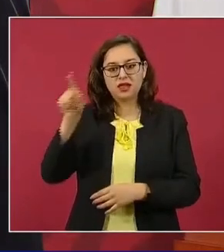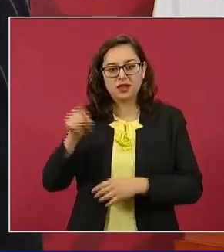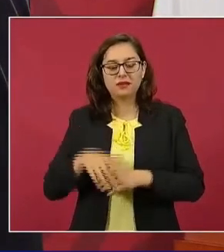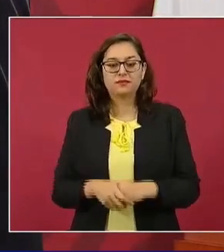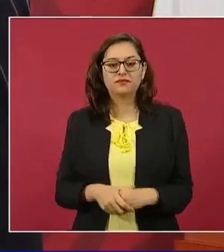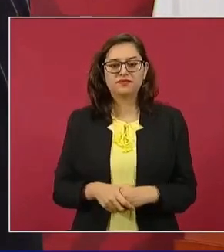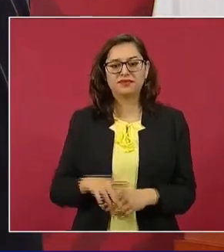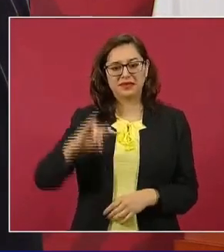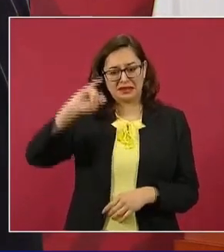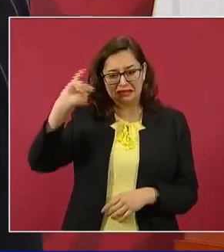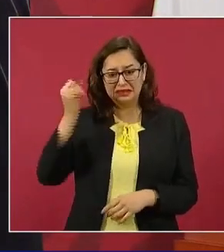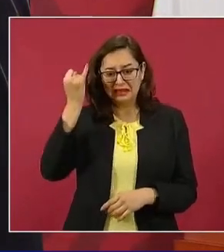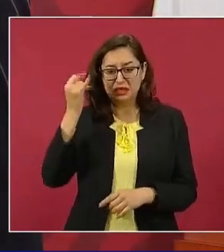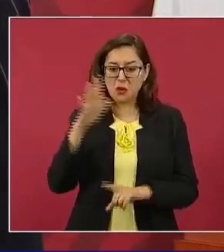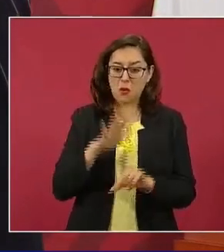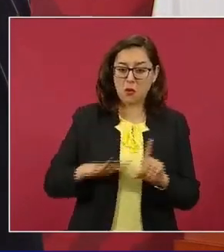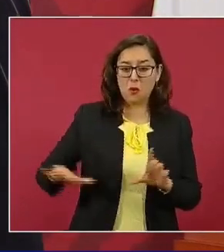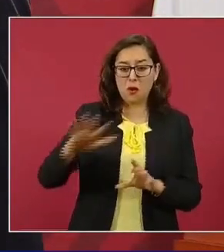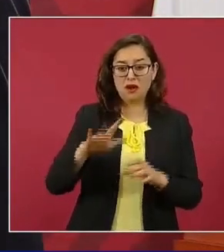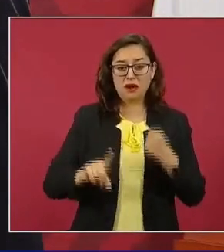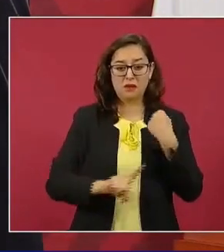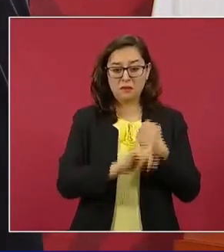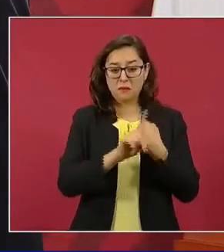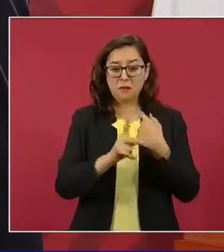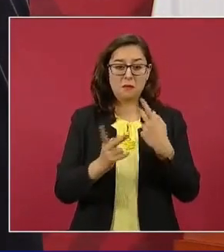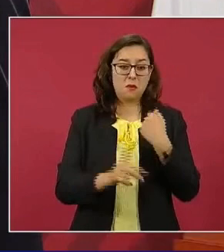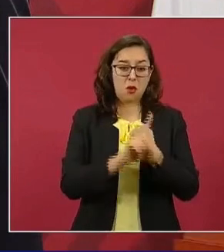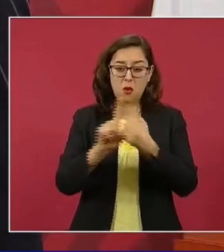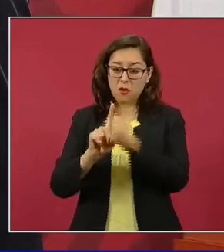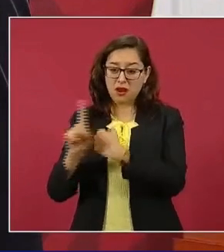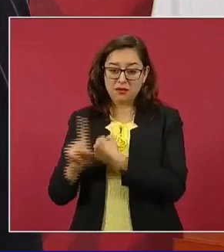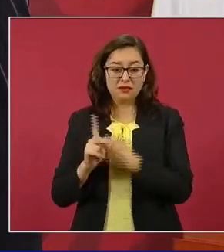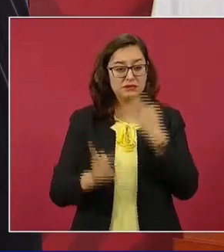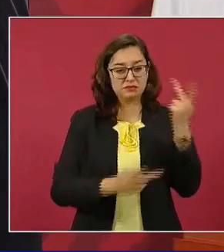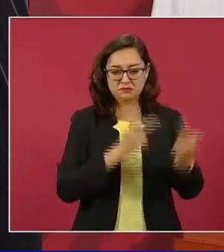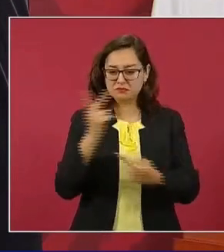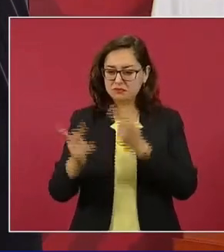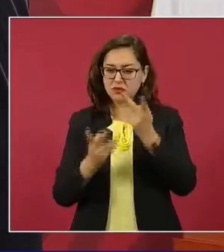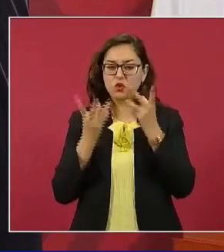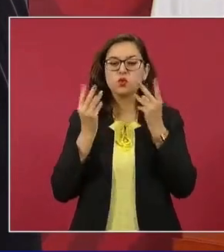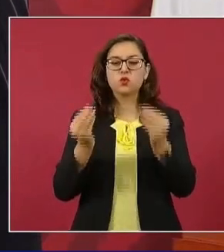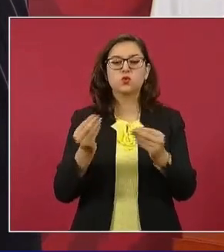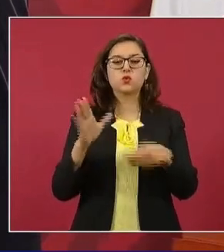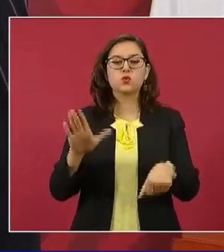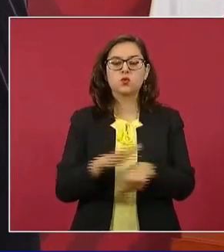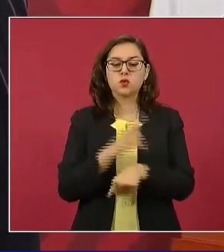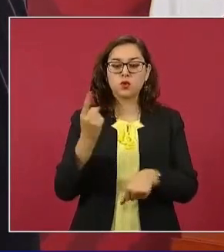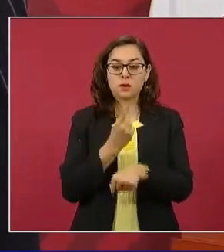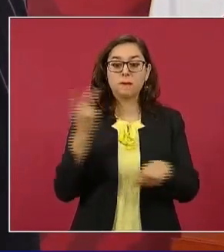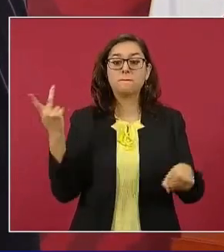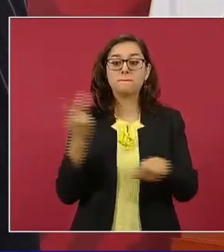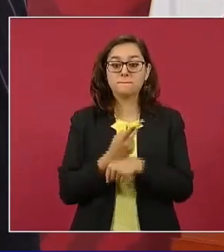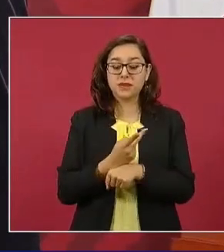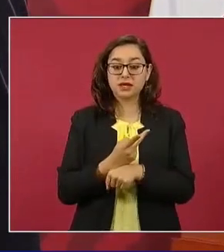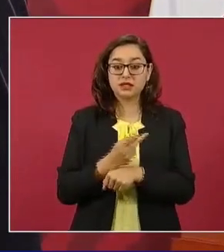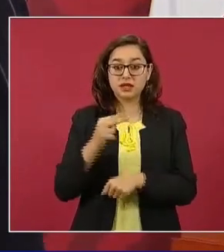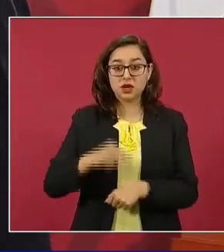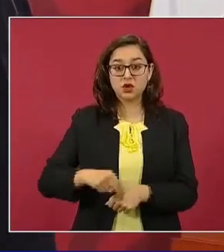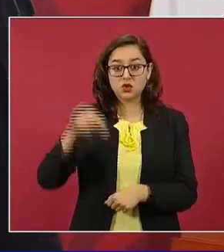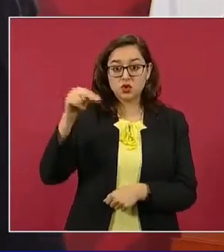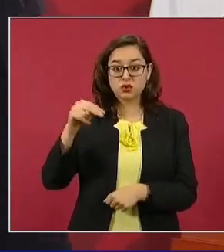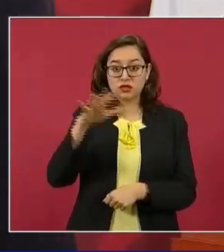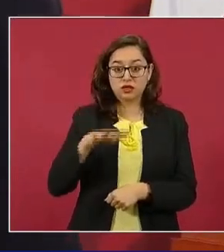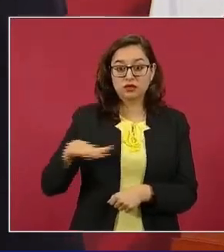muchas preguntas, señor, sobre todo porque se trata de una de las ciudades más dinámicas del norte del país, el noroeste,